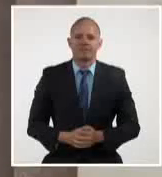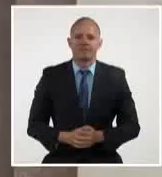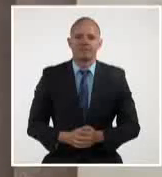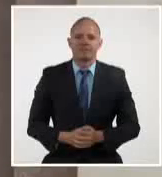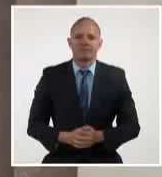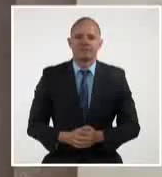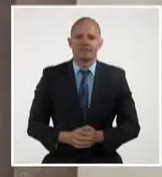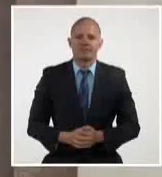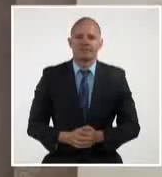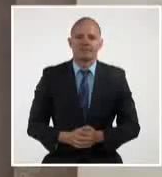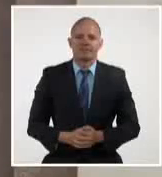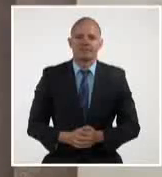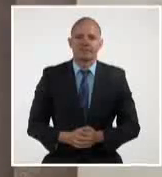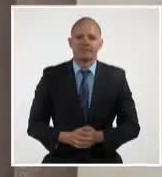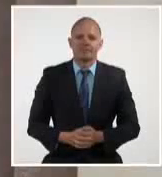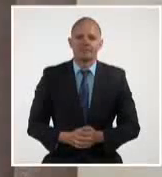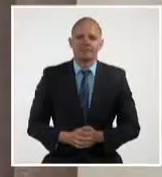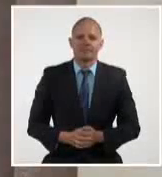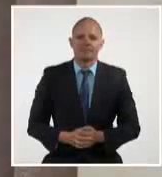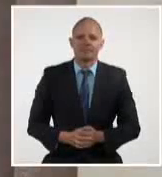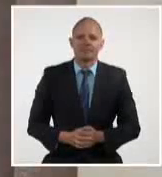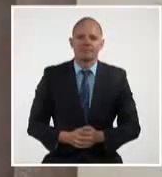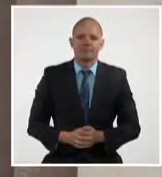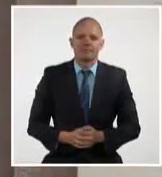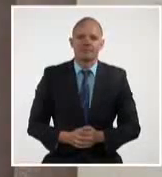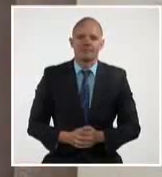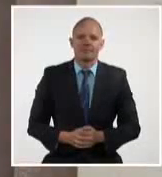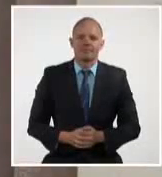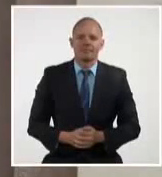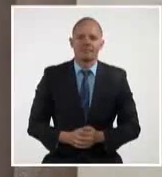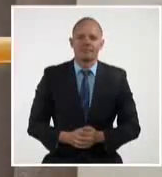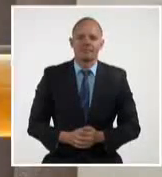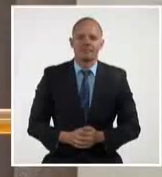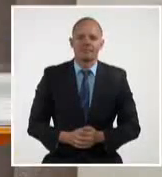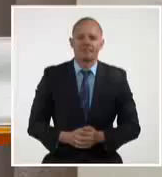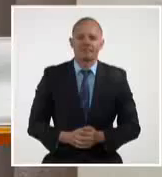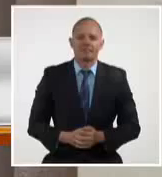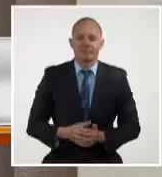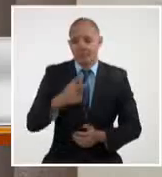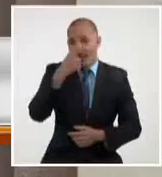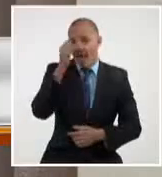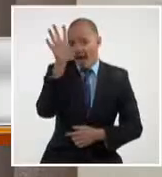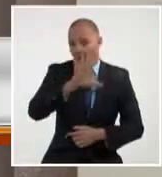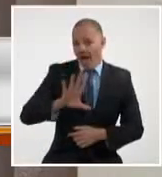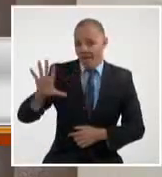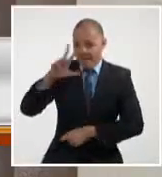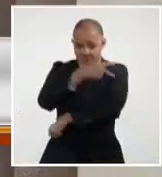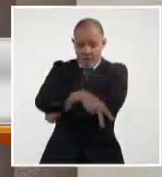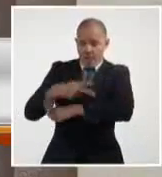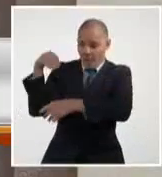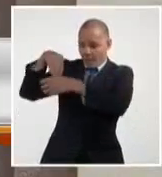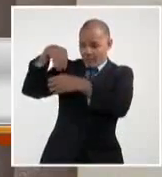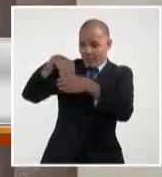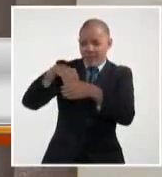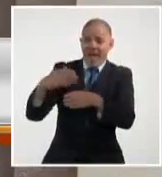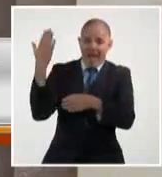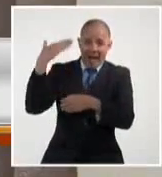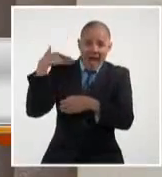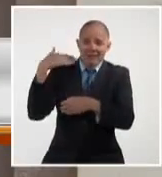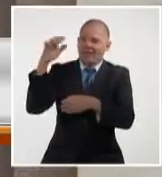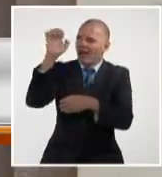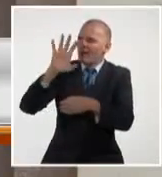La descolonización iniciada a mediados de la pasada centuria no evitó que la mayoría de los nuevos